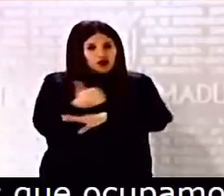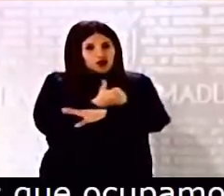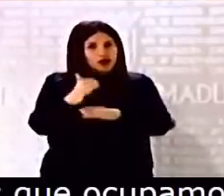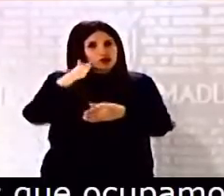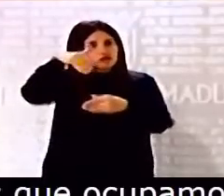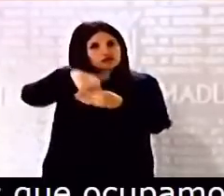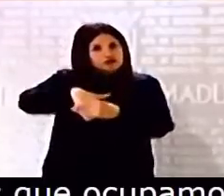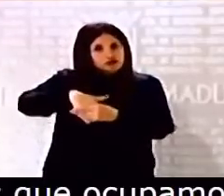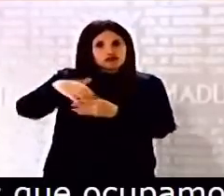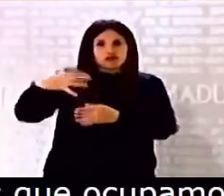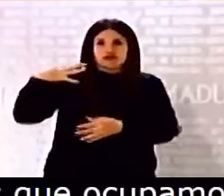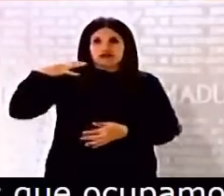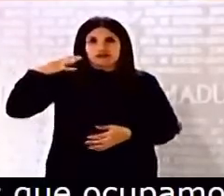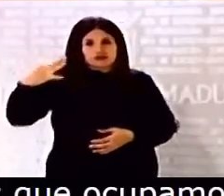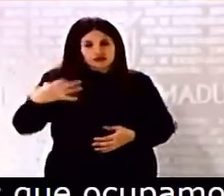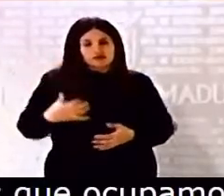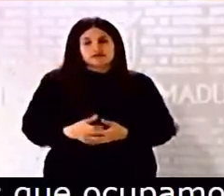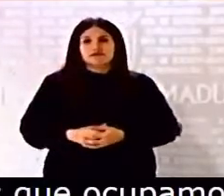Eso que nos votaron